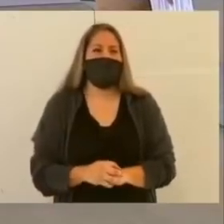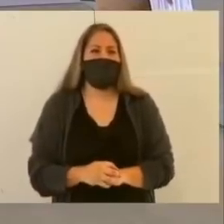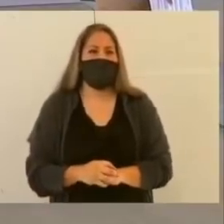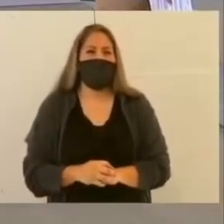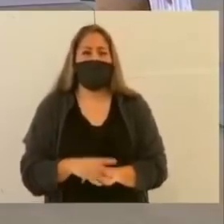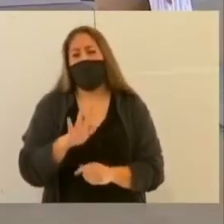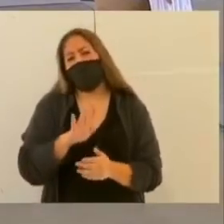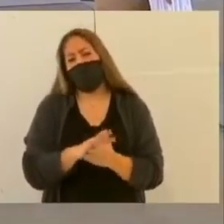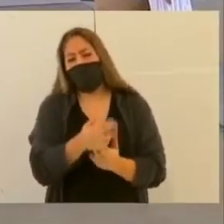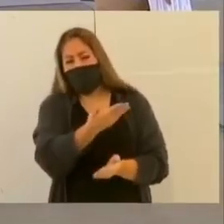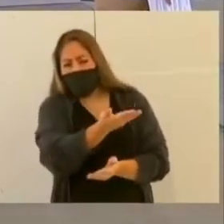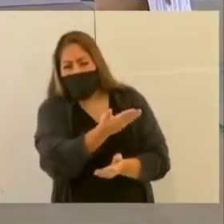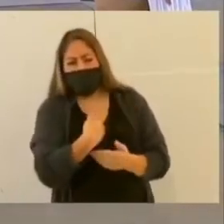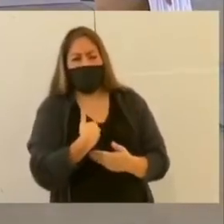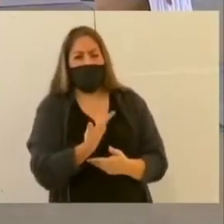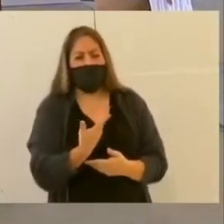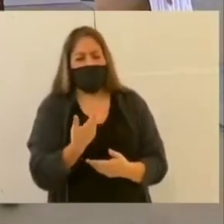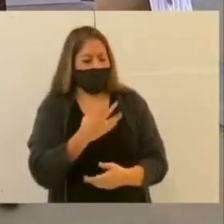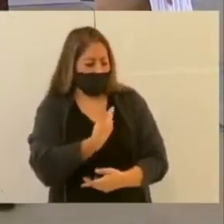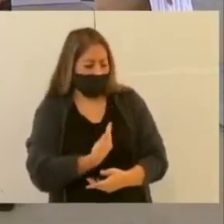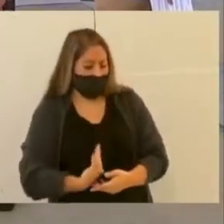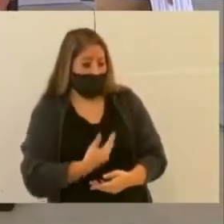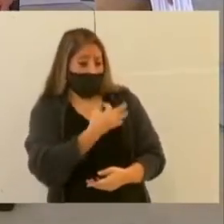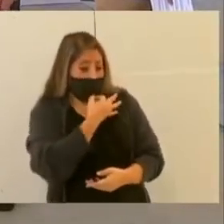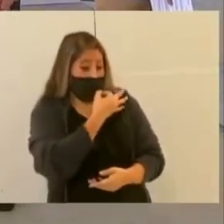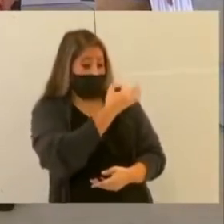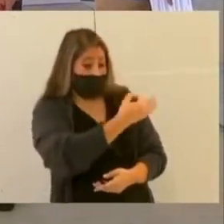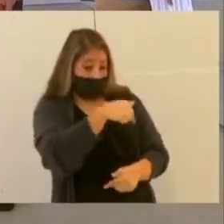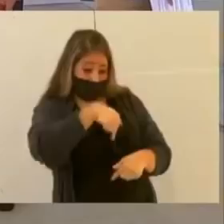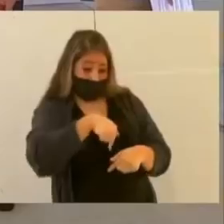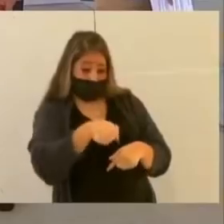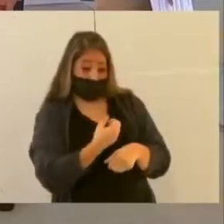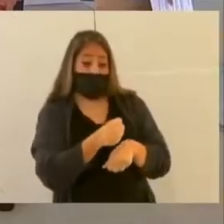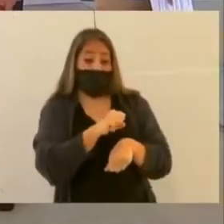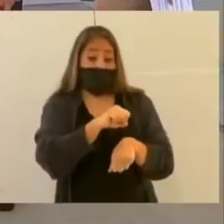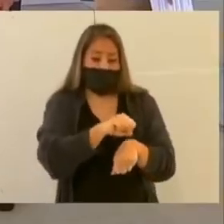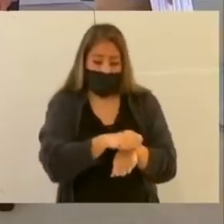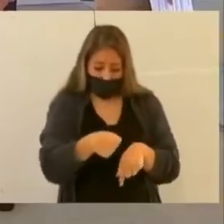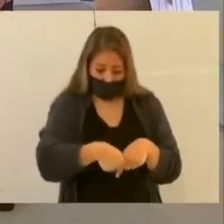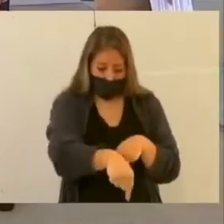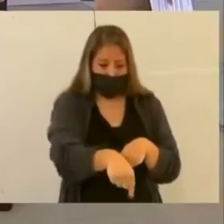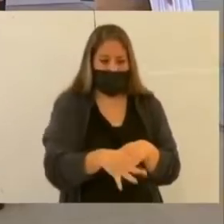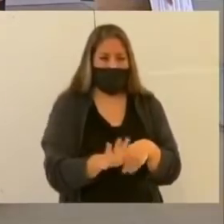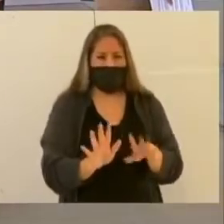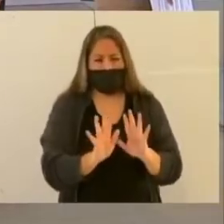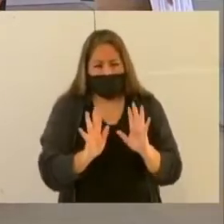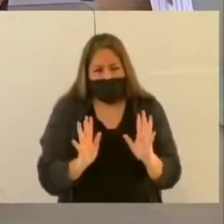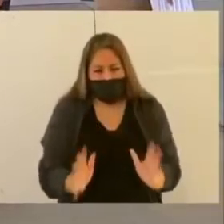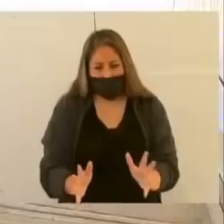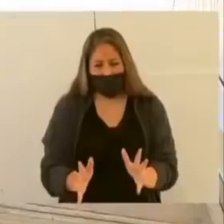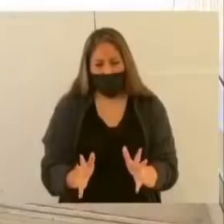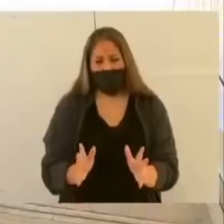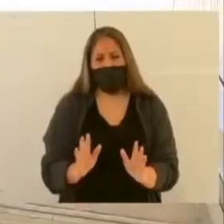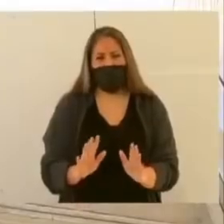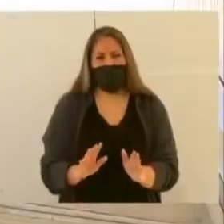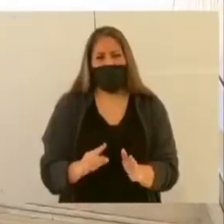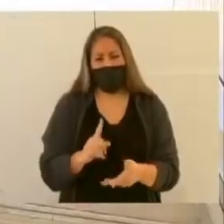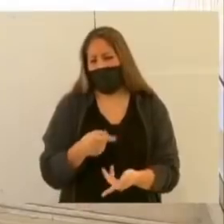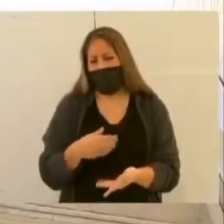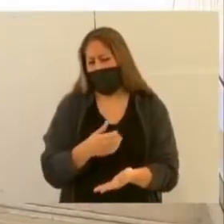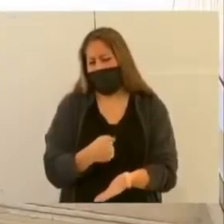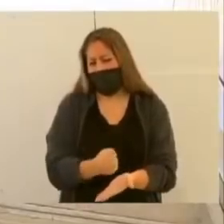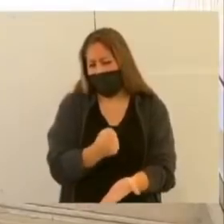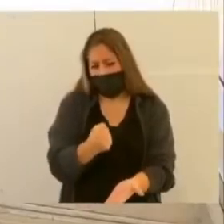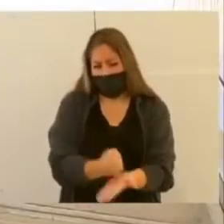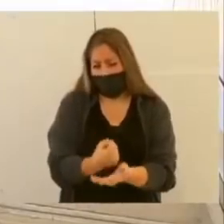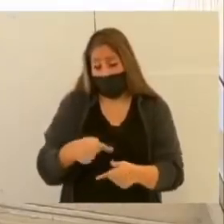Señor presidente, quiero informarle que en esta semana se dio el fallo para la contratación de